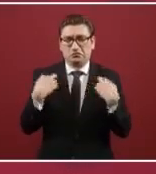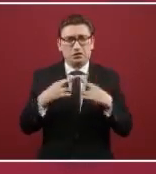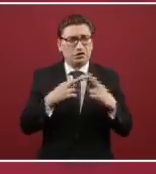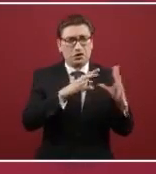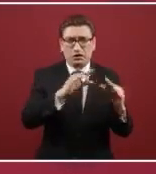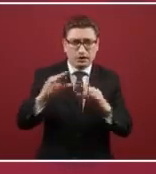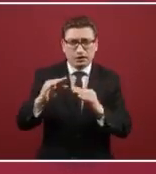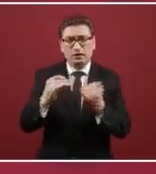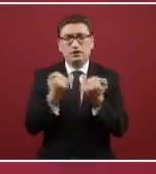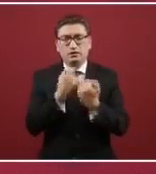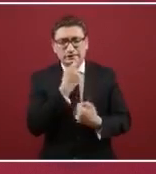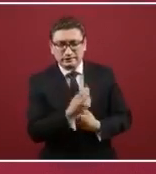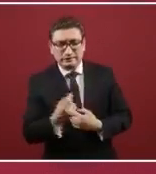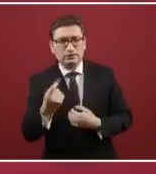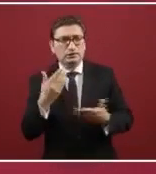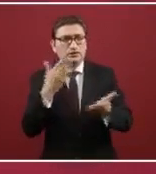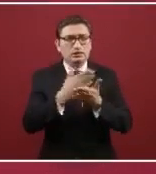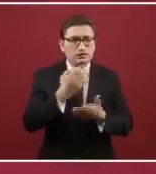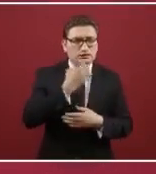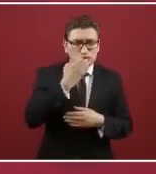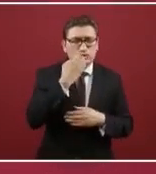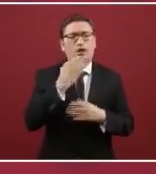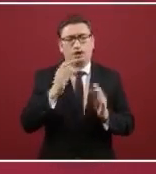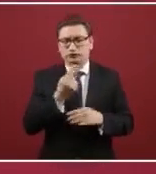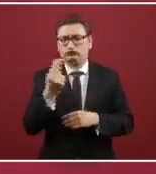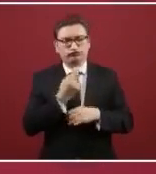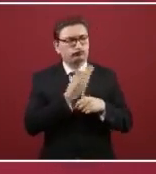que los niños vayan a la escuela